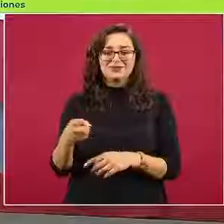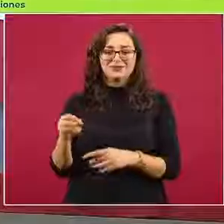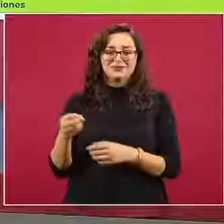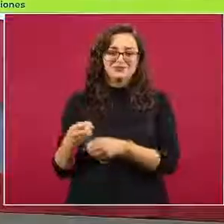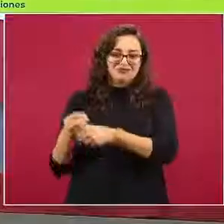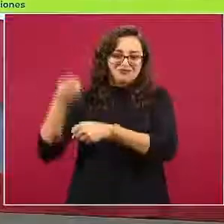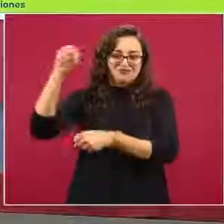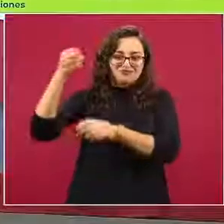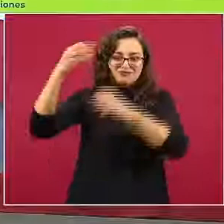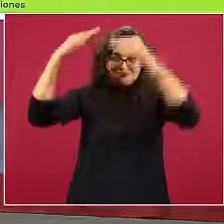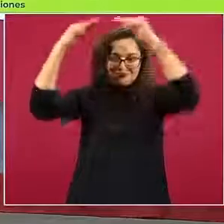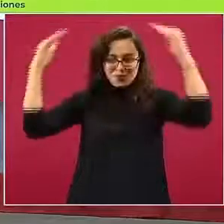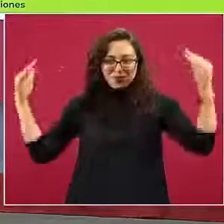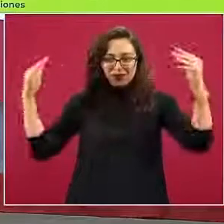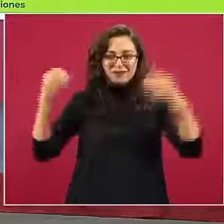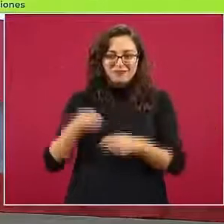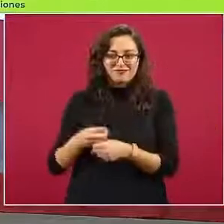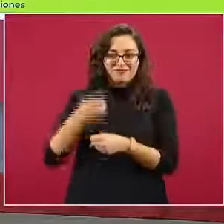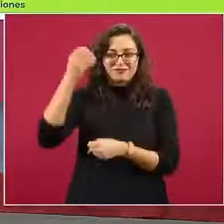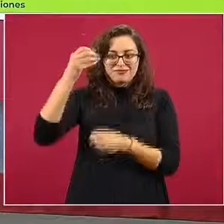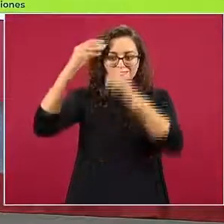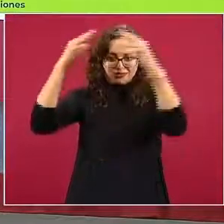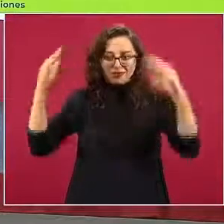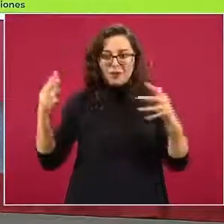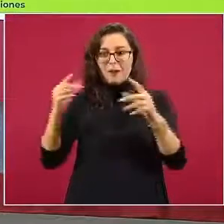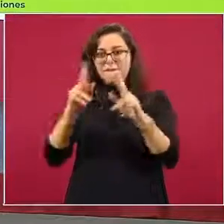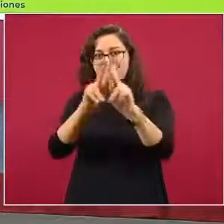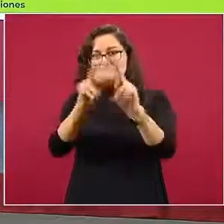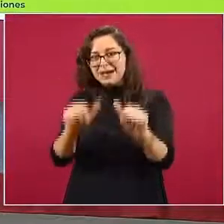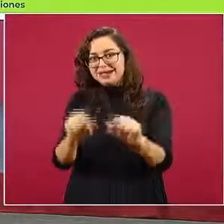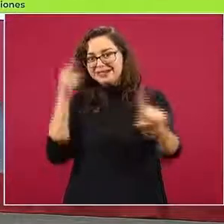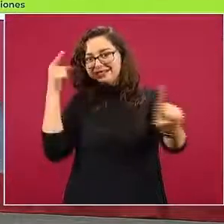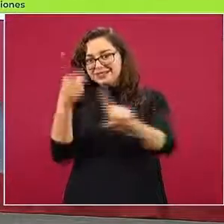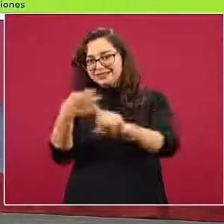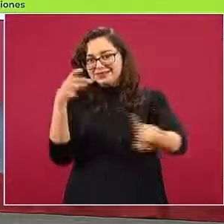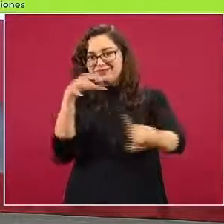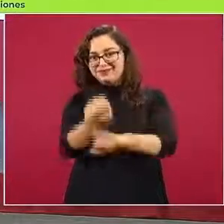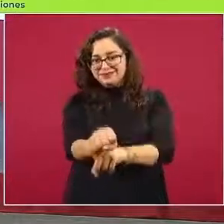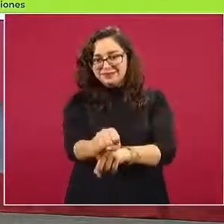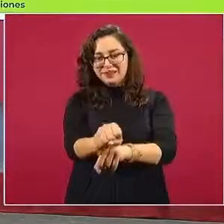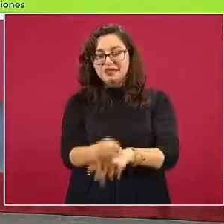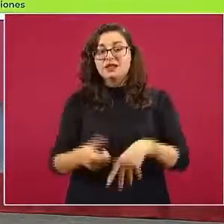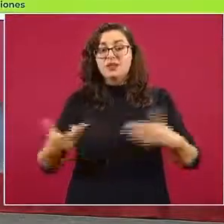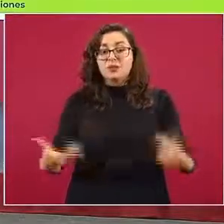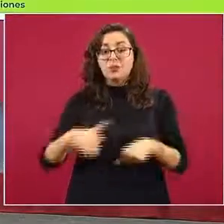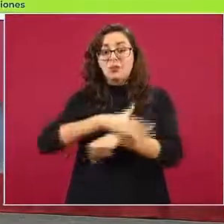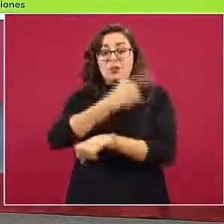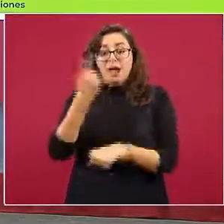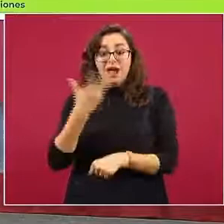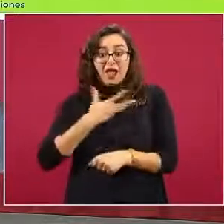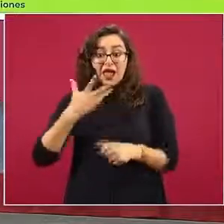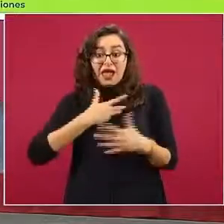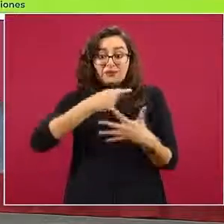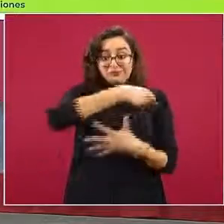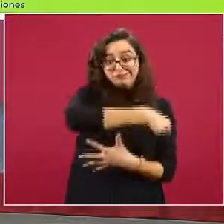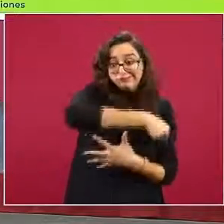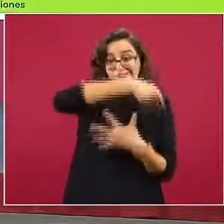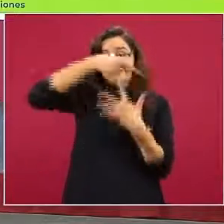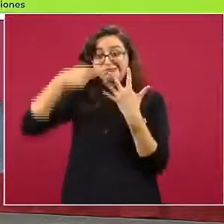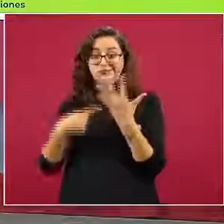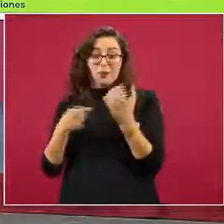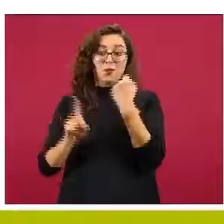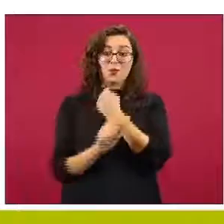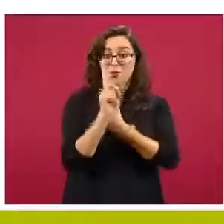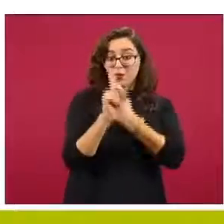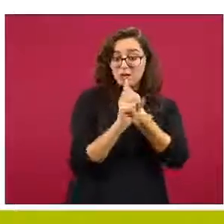sombrilla lo que ustedes siempre ven cuando hablamos de Juntos por la Paz, porque hablamos de todos los factores de riesgo y protección que están relacionados. Y